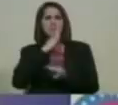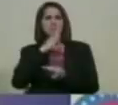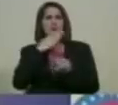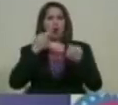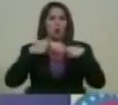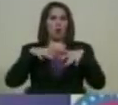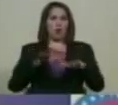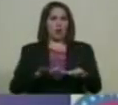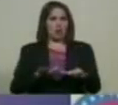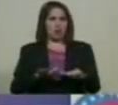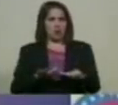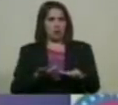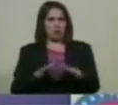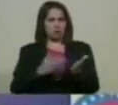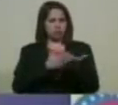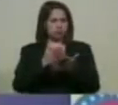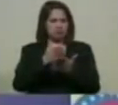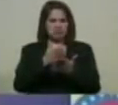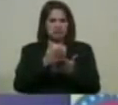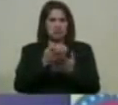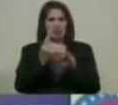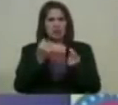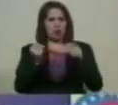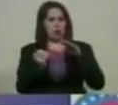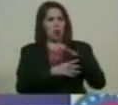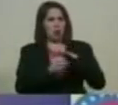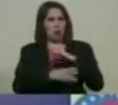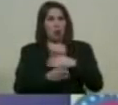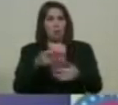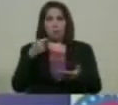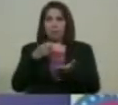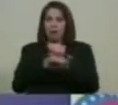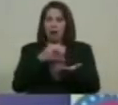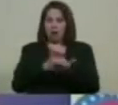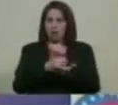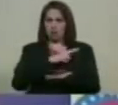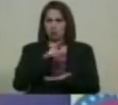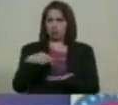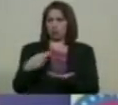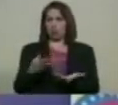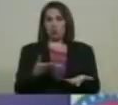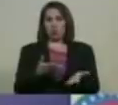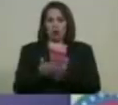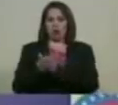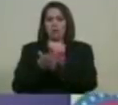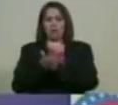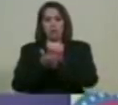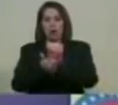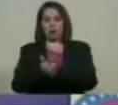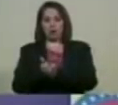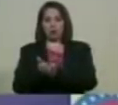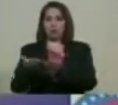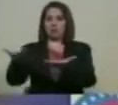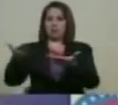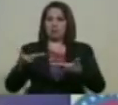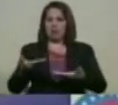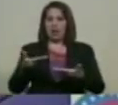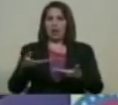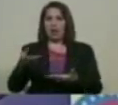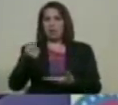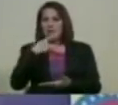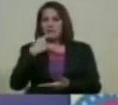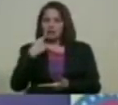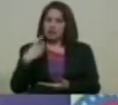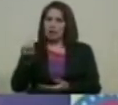congelarla, perseguir las cuentas que nos reciben pagos, impedirnos que salga un barco de un puerto para traer medicinas y alimentos, muchas